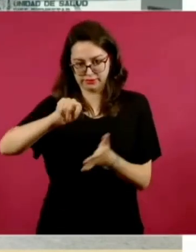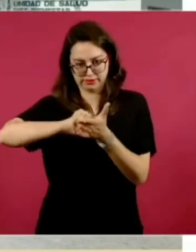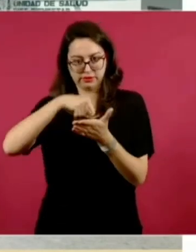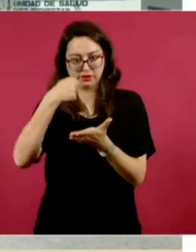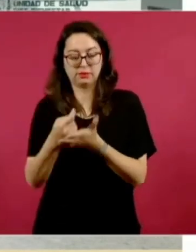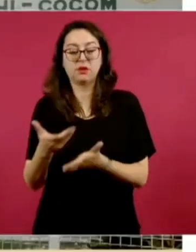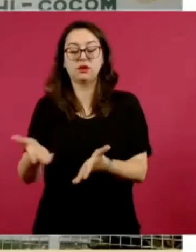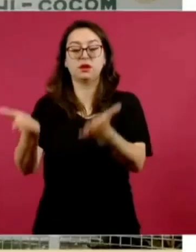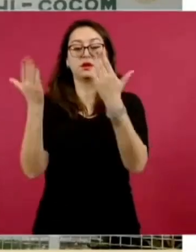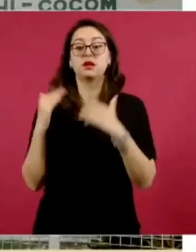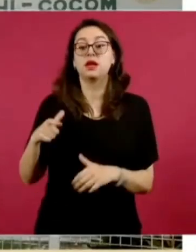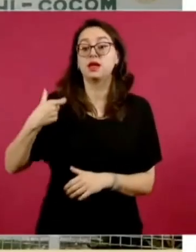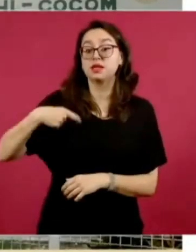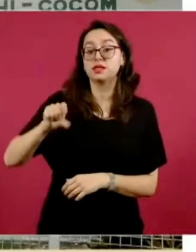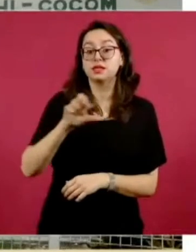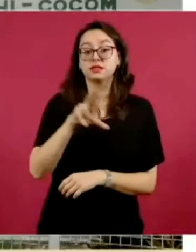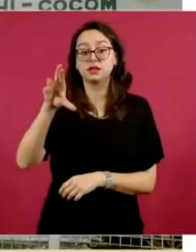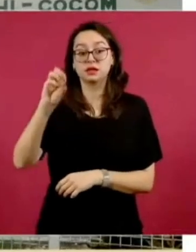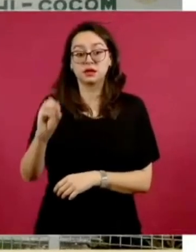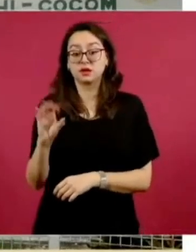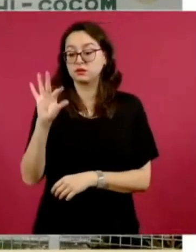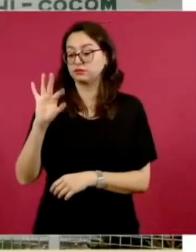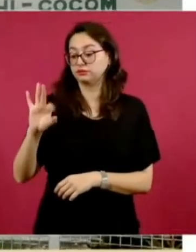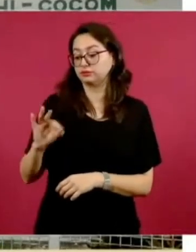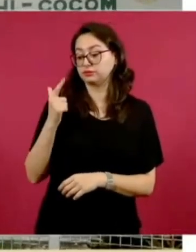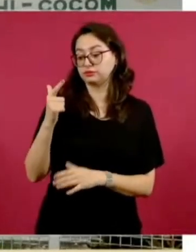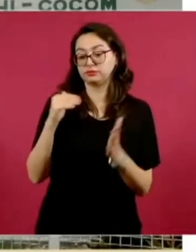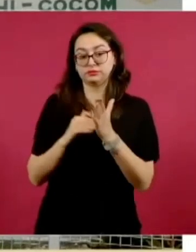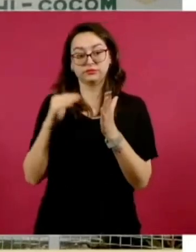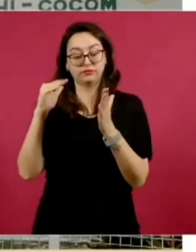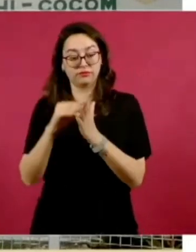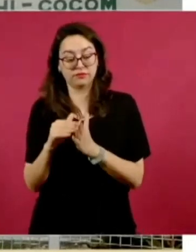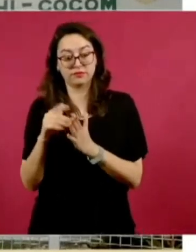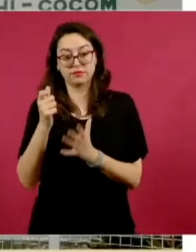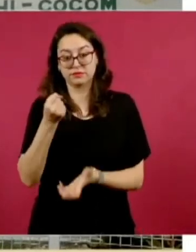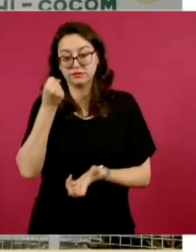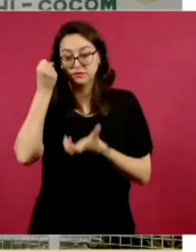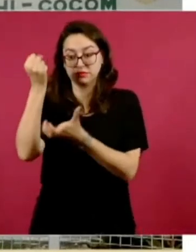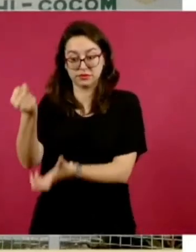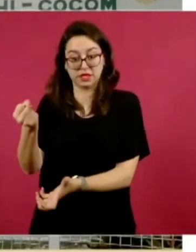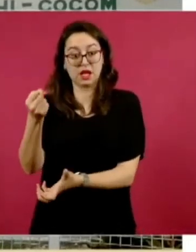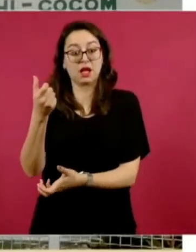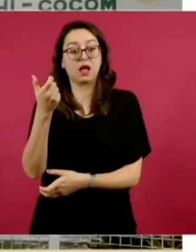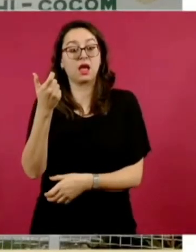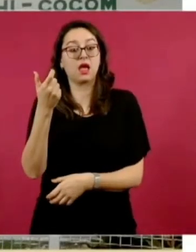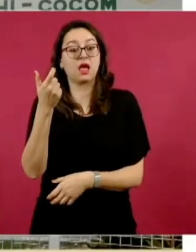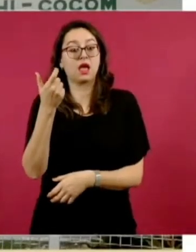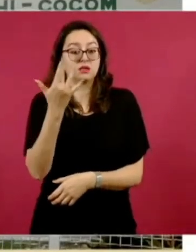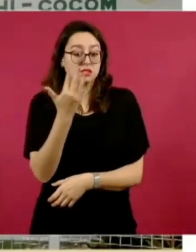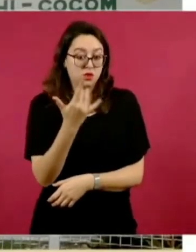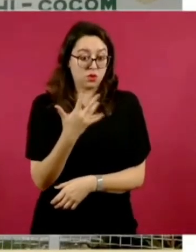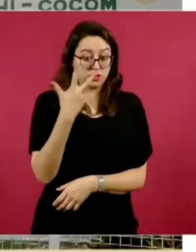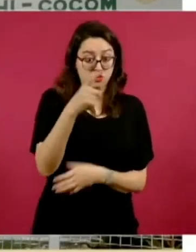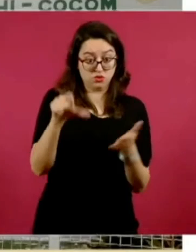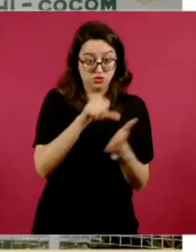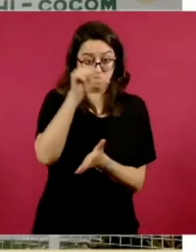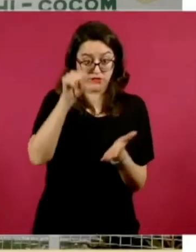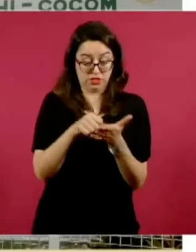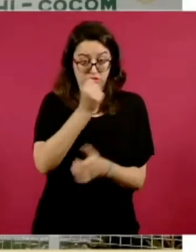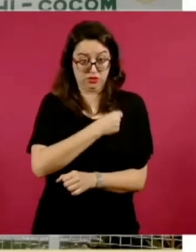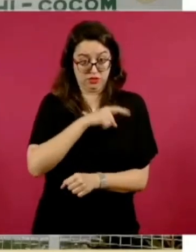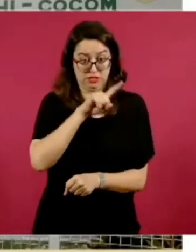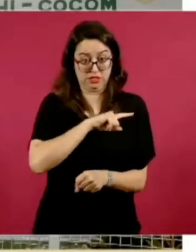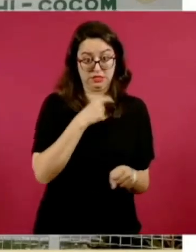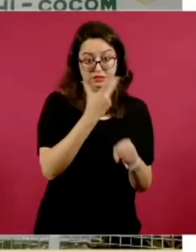una inversión de 47 millones de pesos en 58 centros de salud. Ha habido una adquisición de 9 equipos médicos, sobre